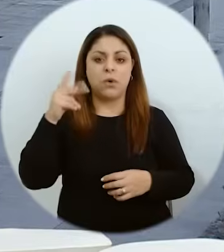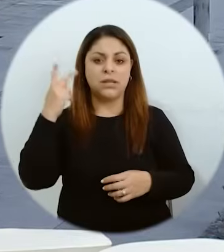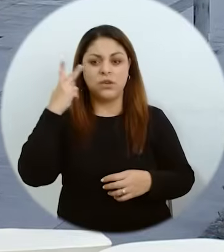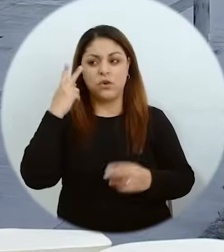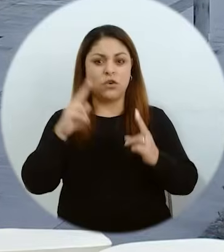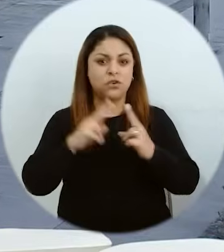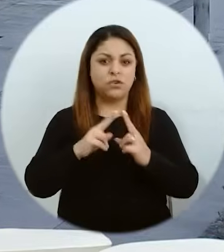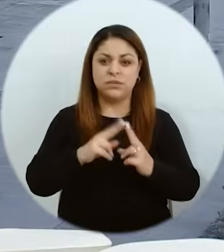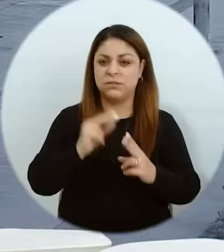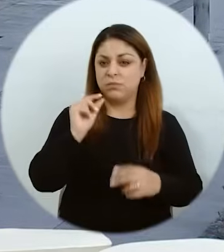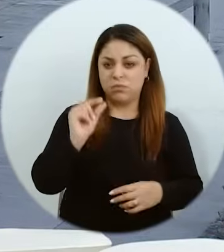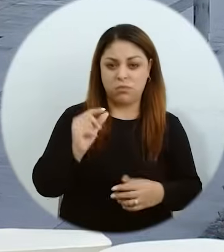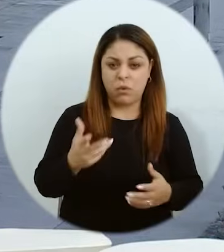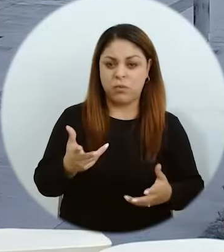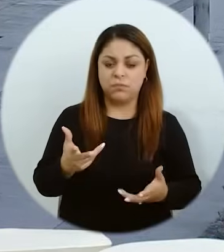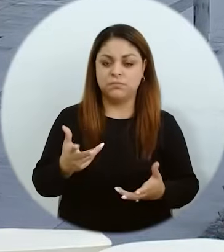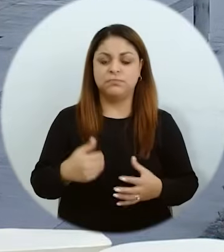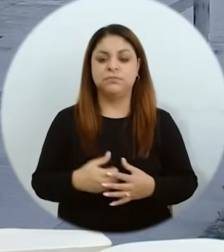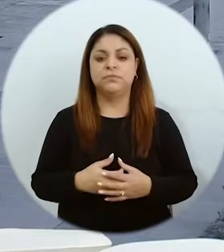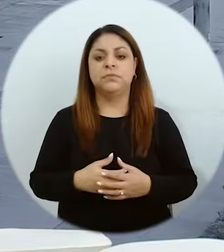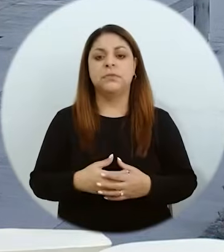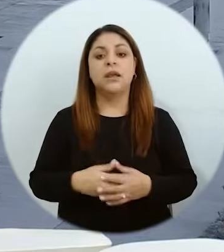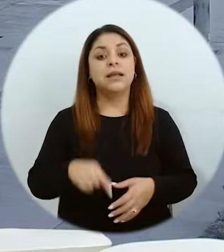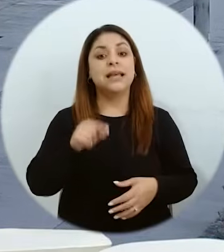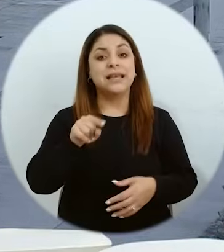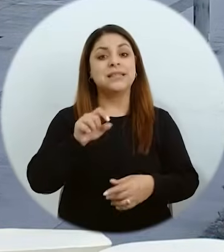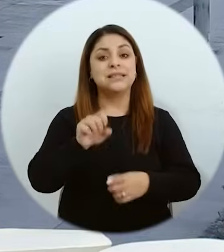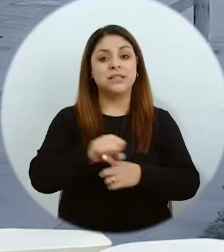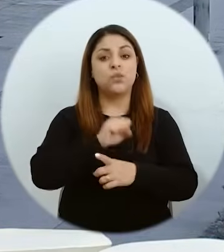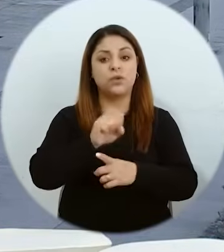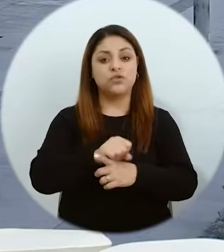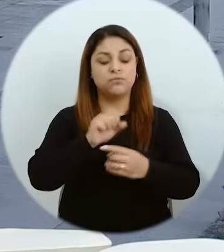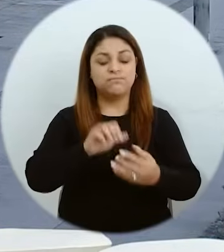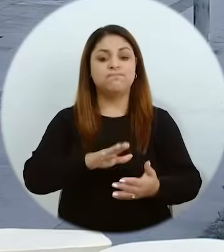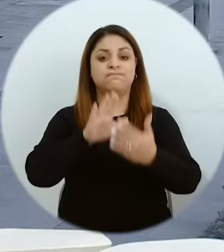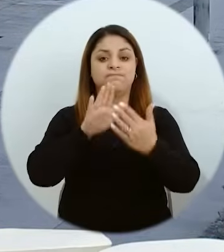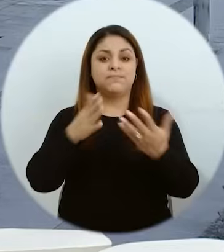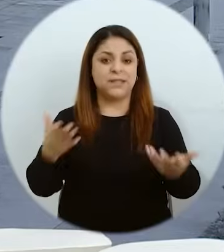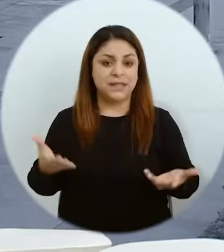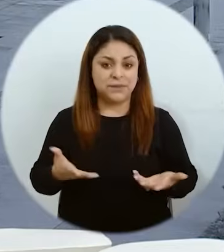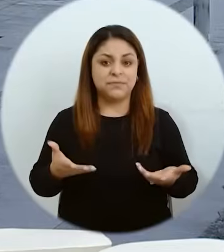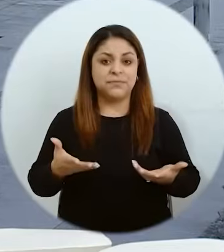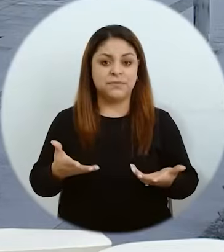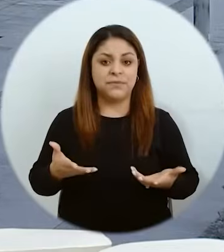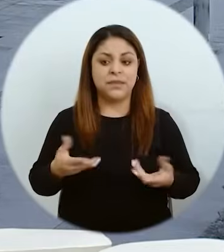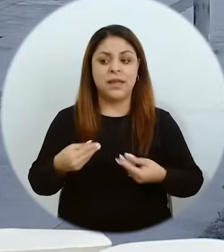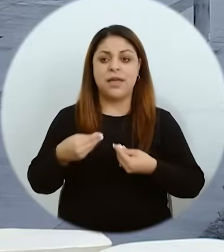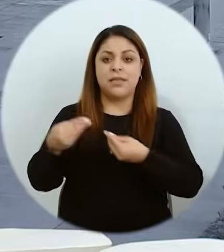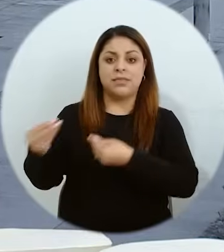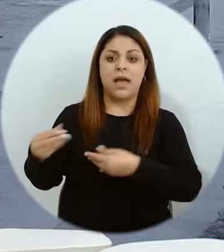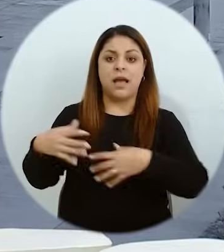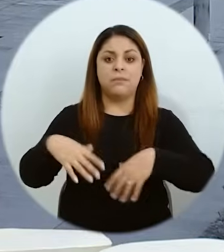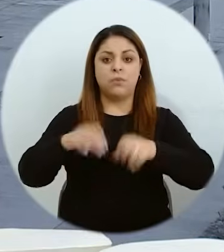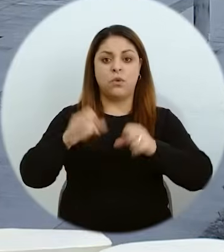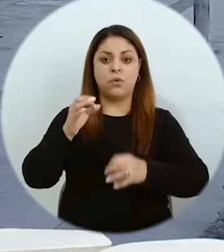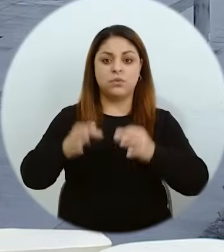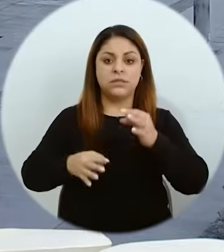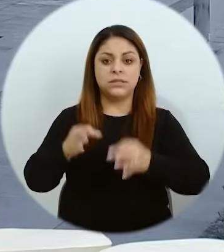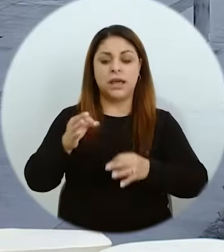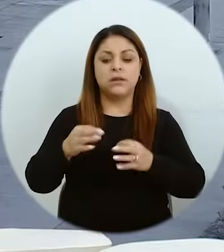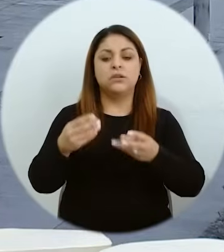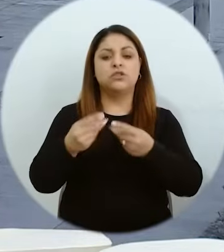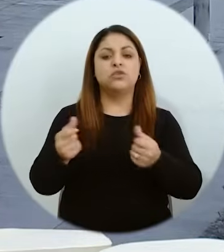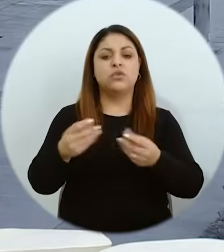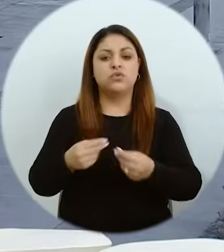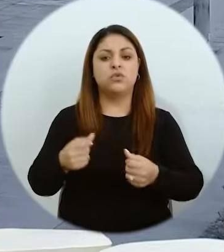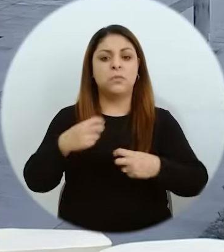conozca poco. Entonces, estamos ante una situación en la cual le estamos dando al Poder